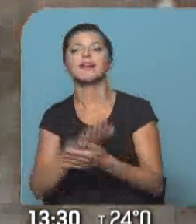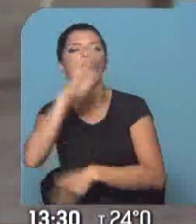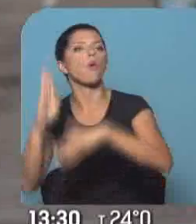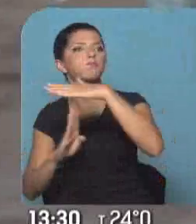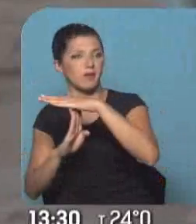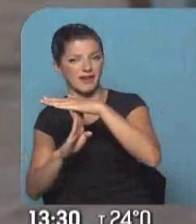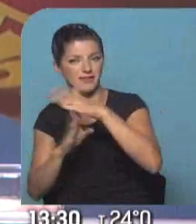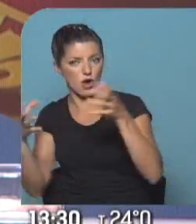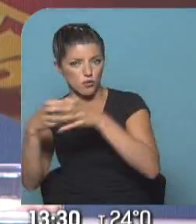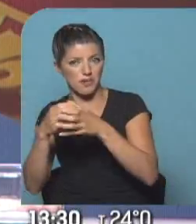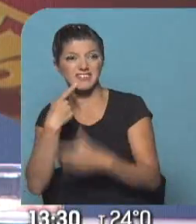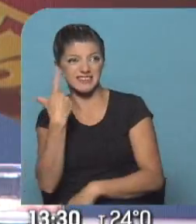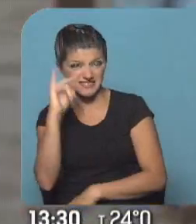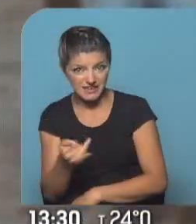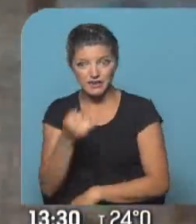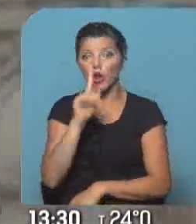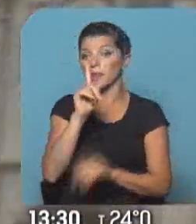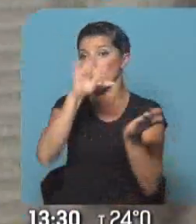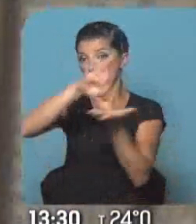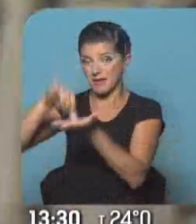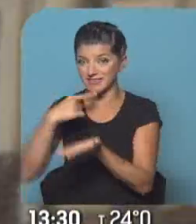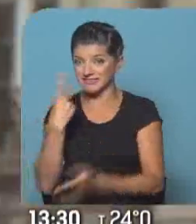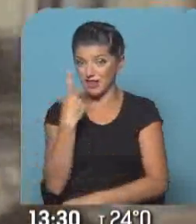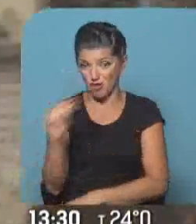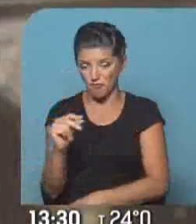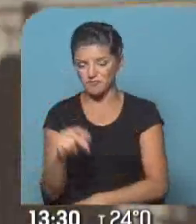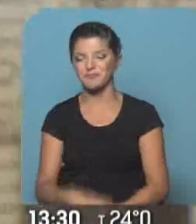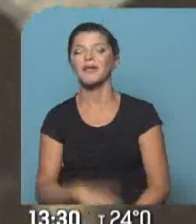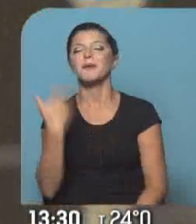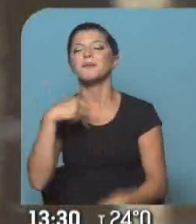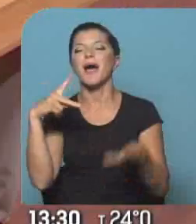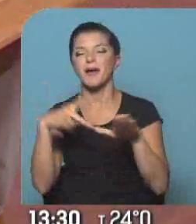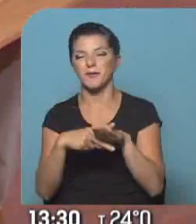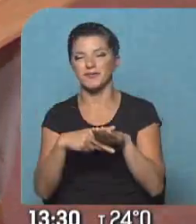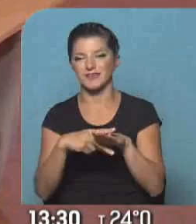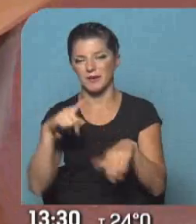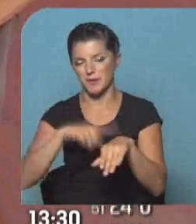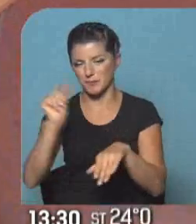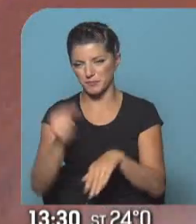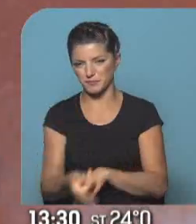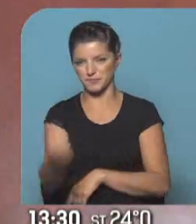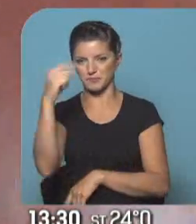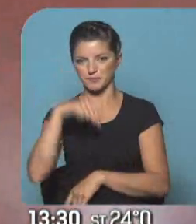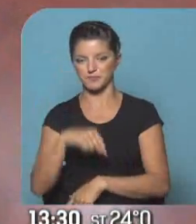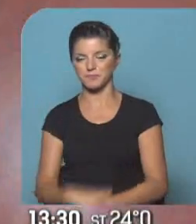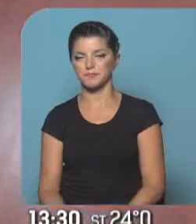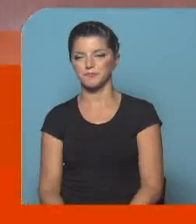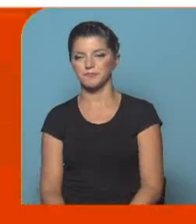los propios países, las propias naciones esa es la diferencia. No lo dicen. Nos estamos yendo a un nuevo corte y ya volvemos.